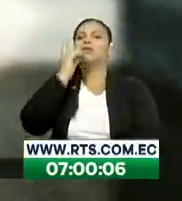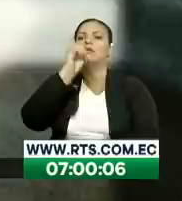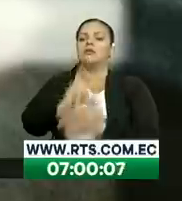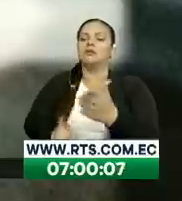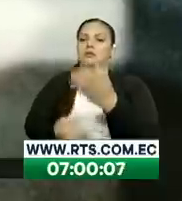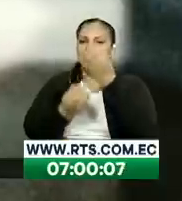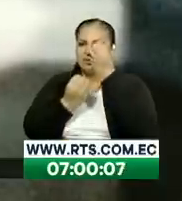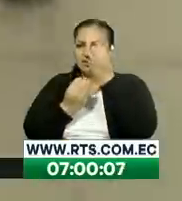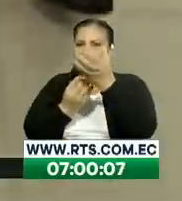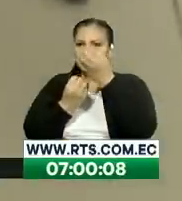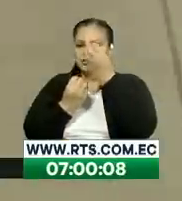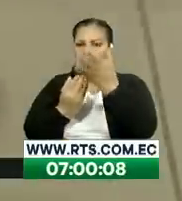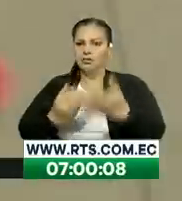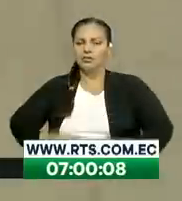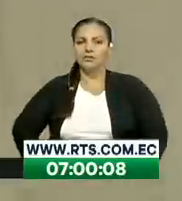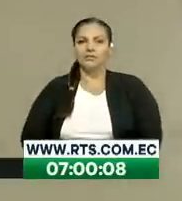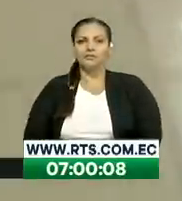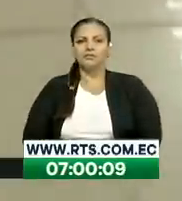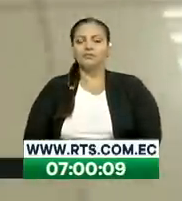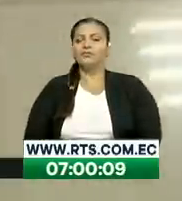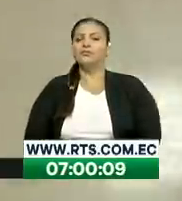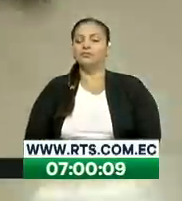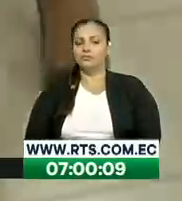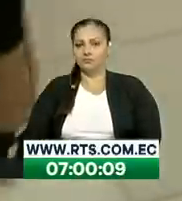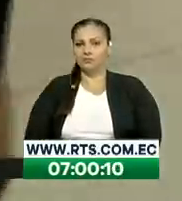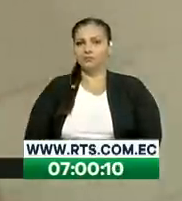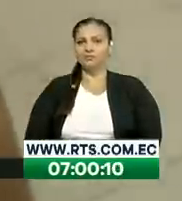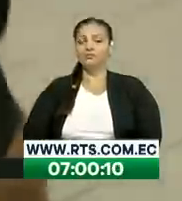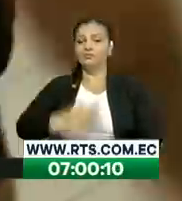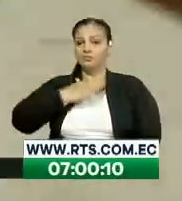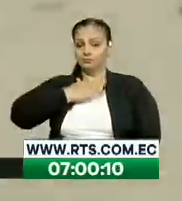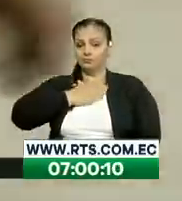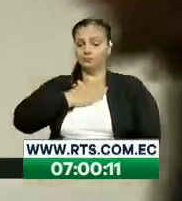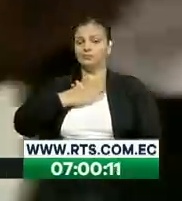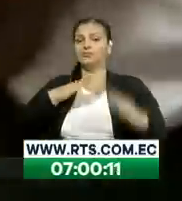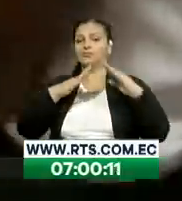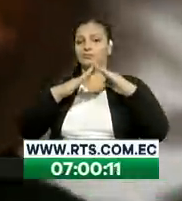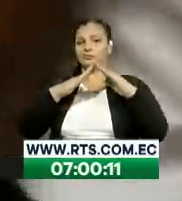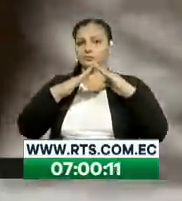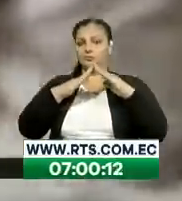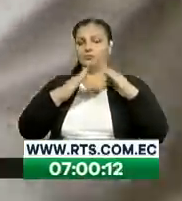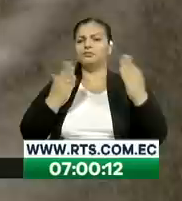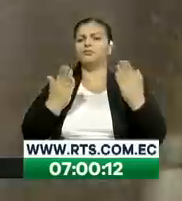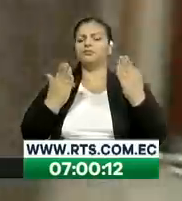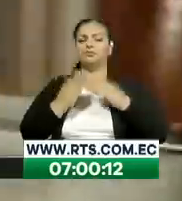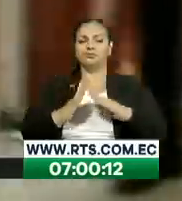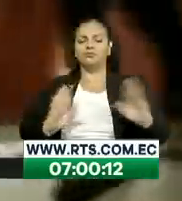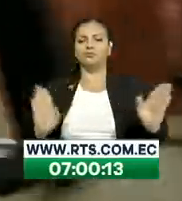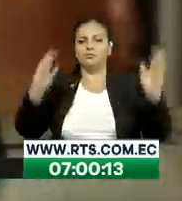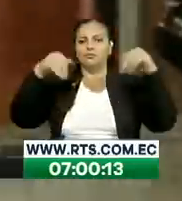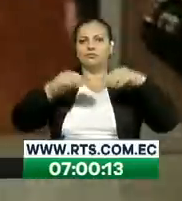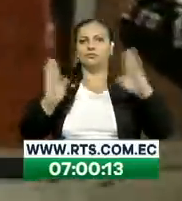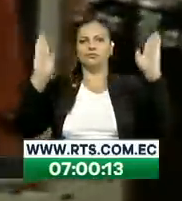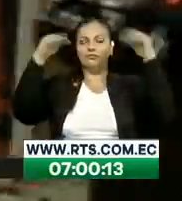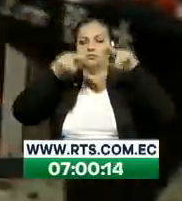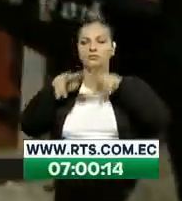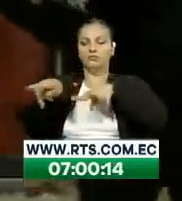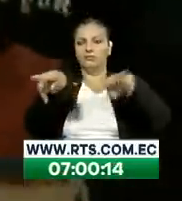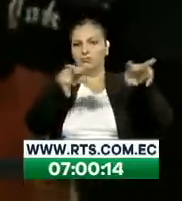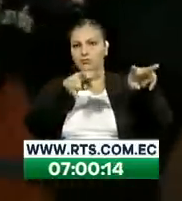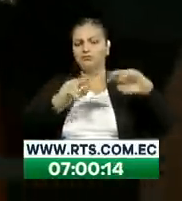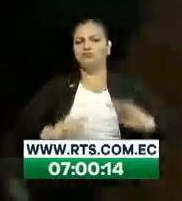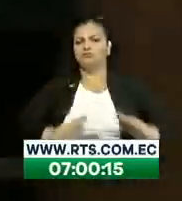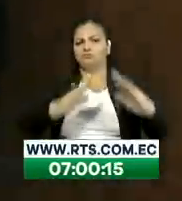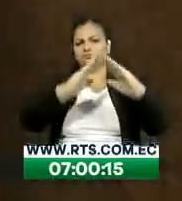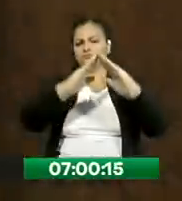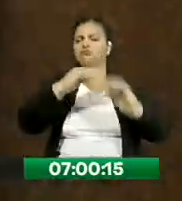la sorprendieron. En el sector de Bella Vista, norte de Guayaquil, en donde por atracarla, le dispararon en la pierna. Un